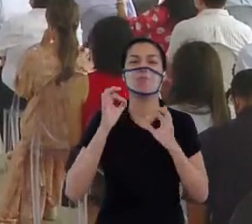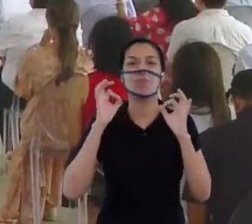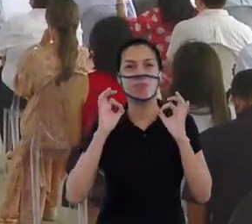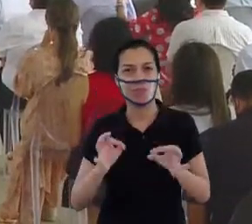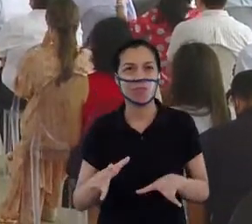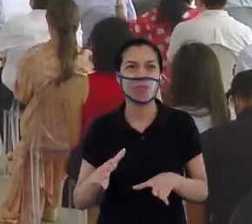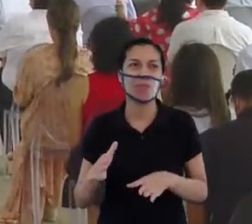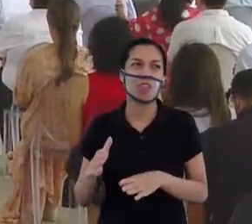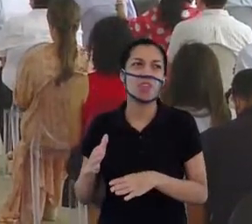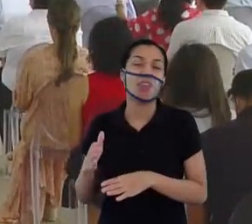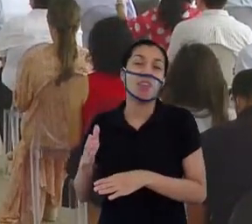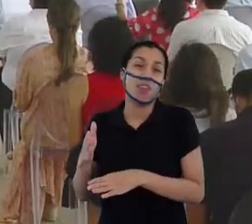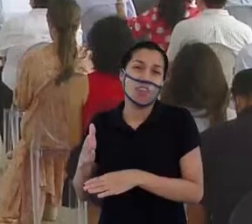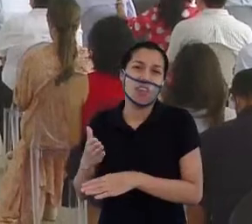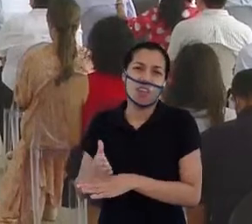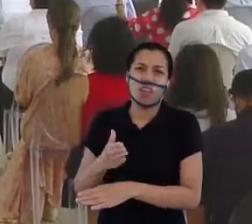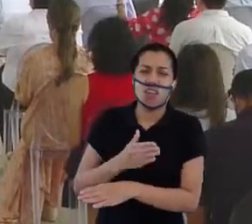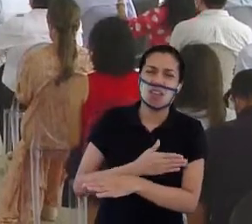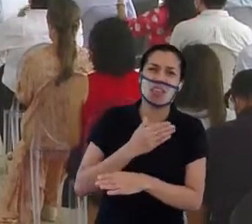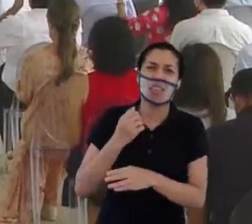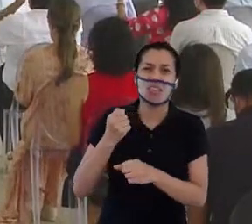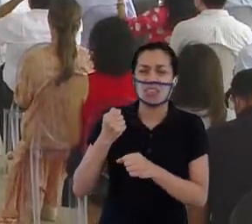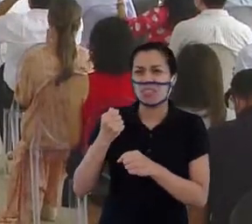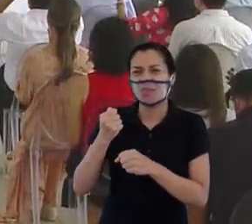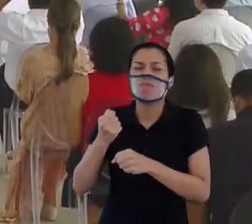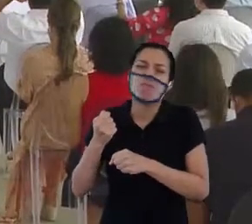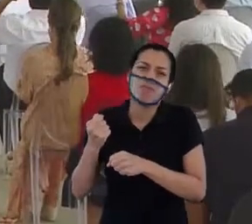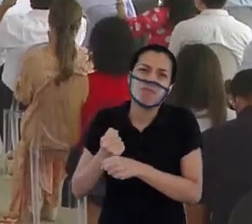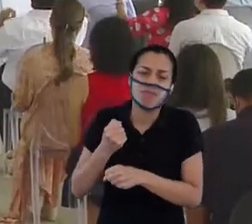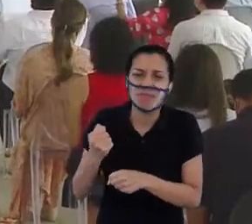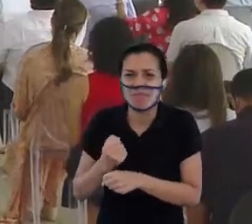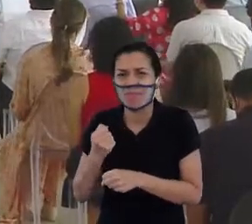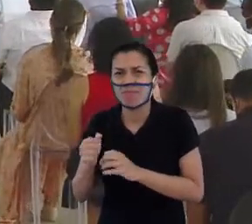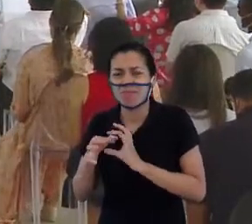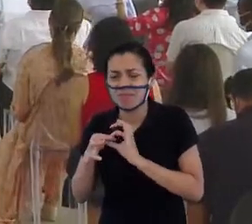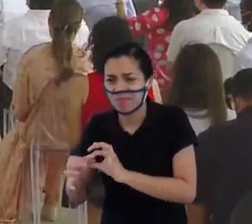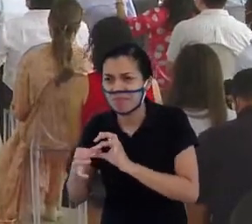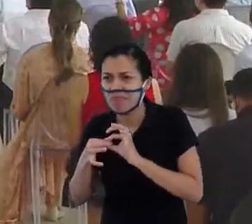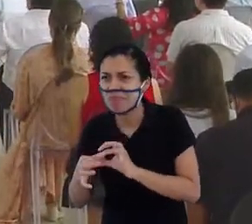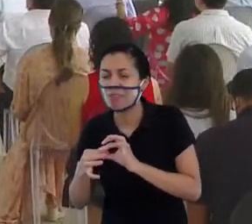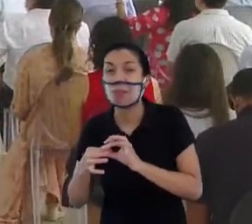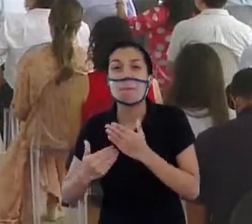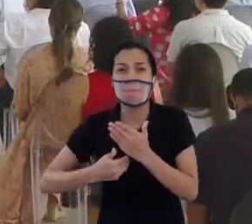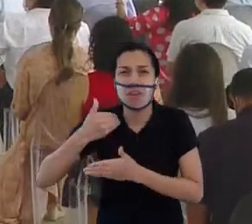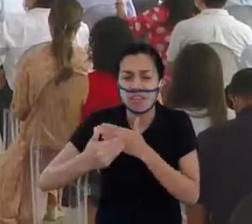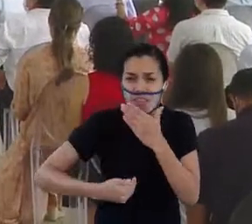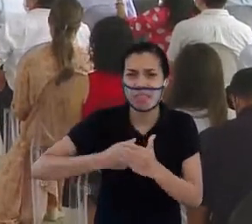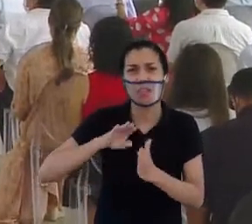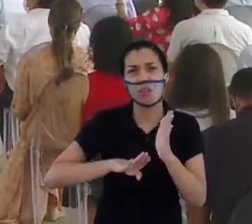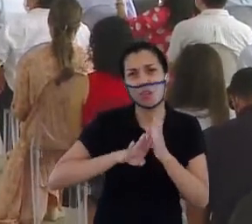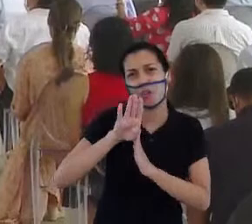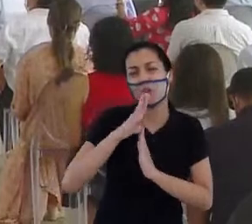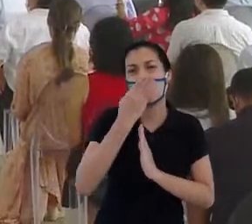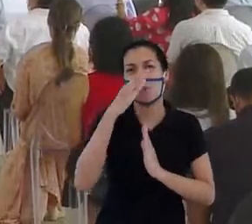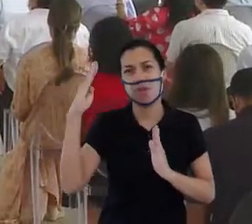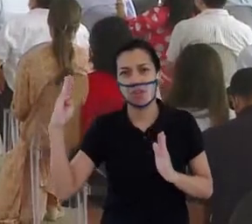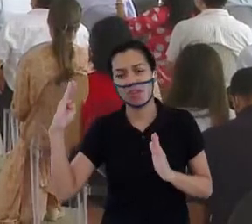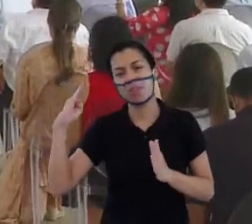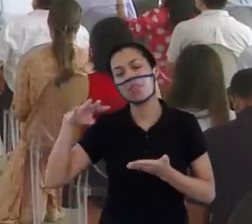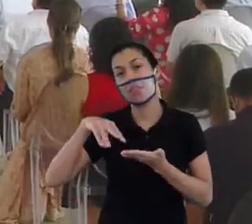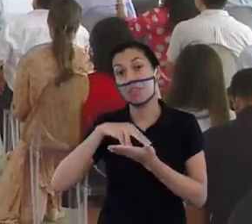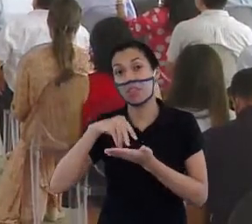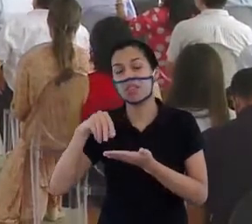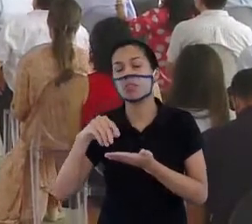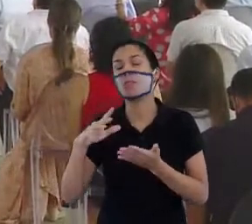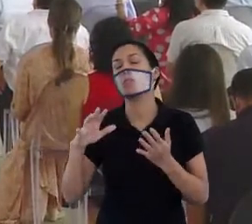trabajo que podemos hacer entre todos para poder jalonar mucho más desarrollo y mucho más progreso a Barranquilla. Entonces,